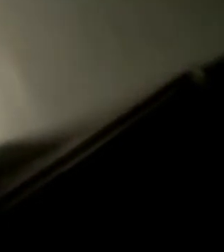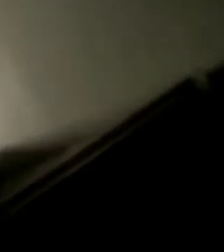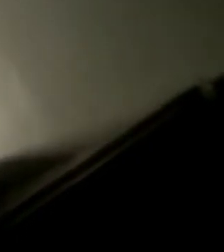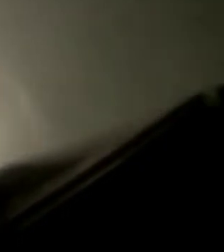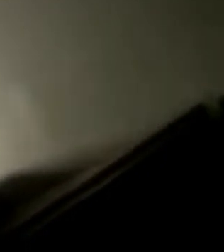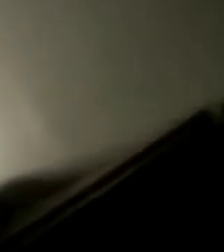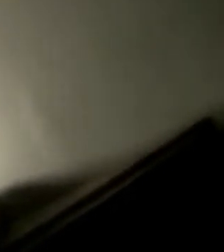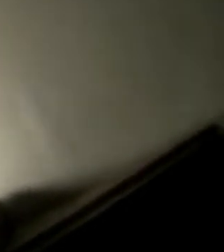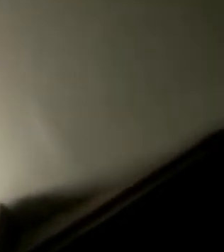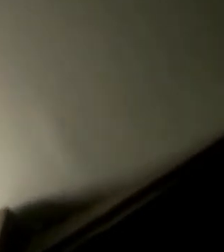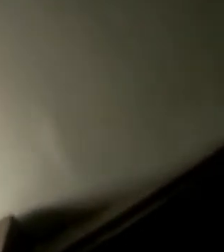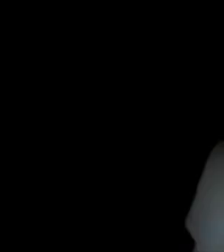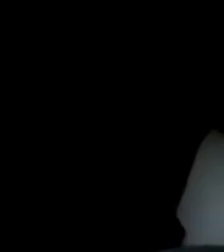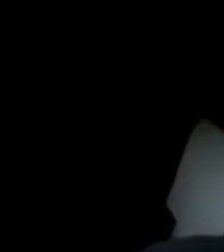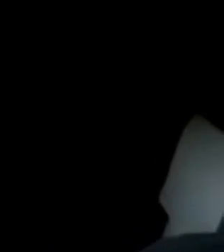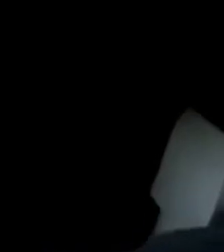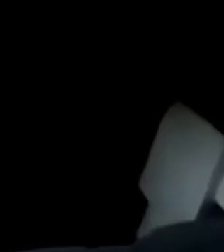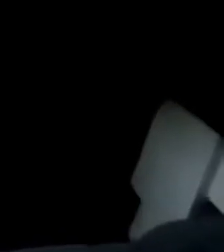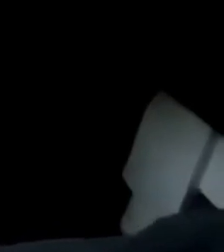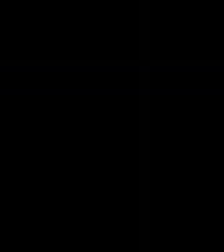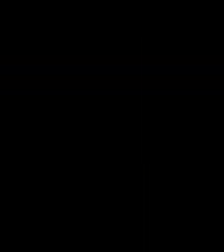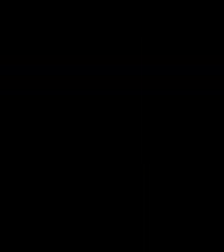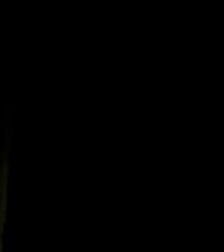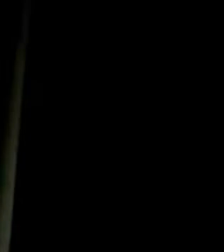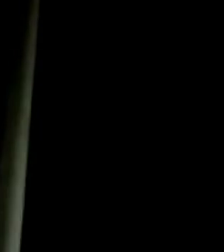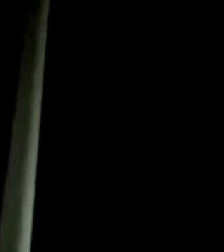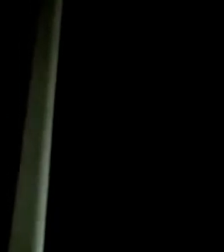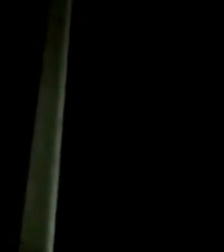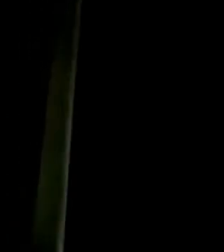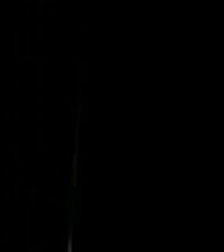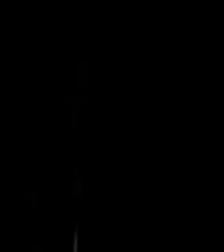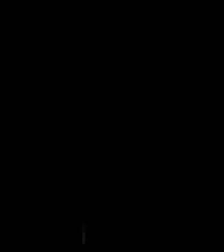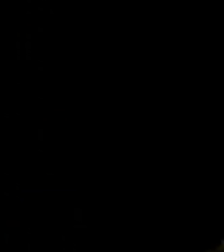cae la baba de los enfermos.